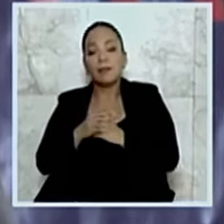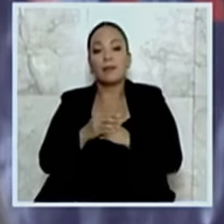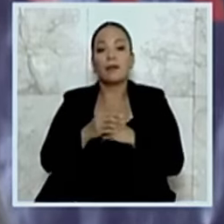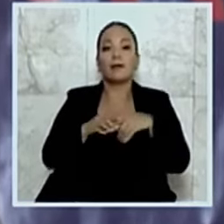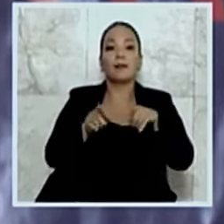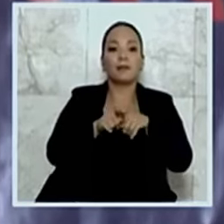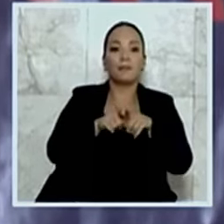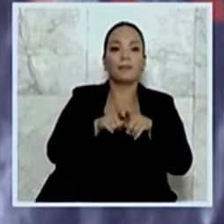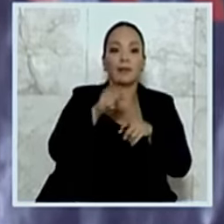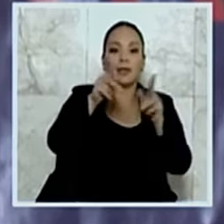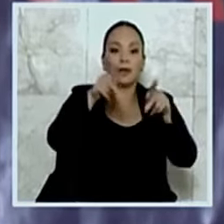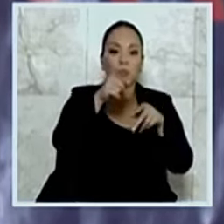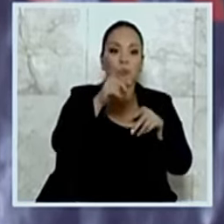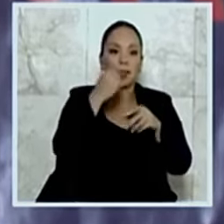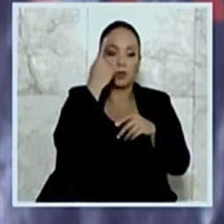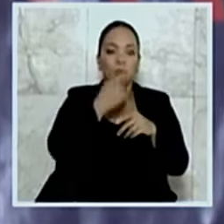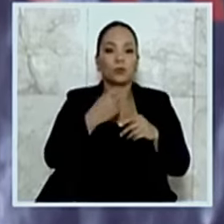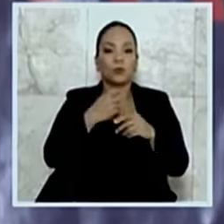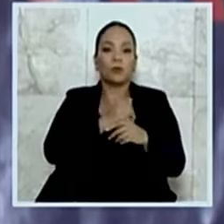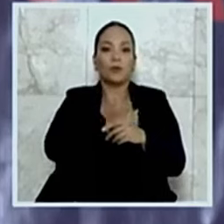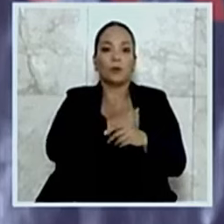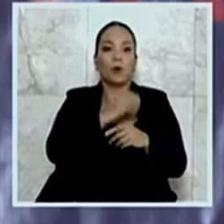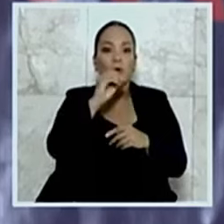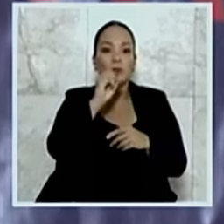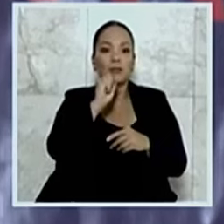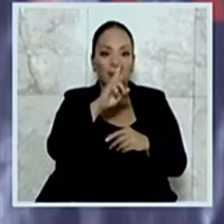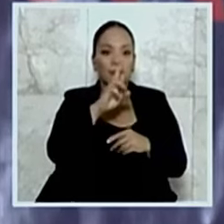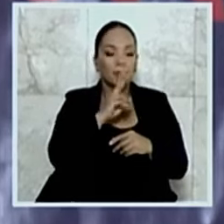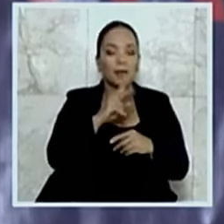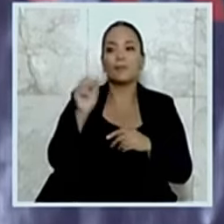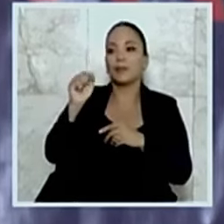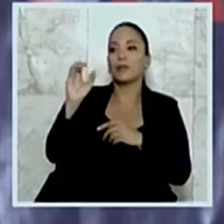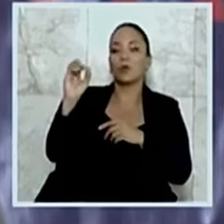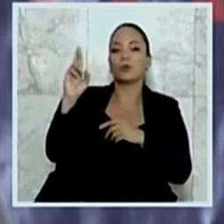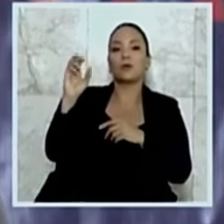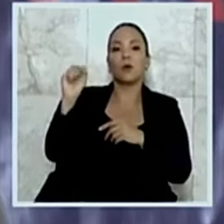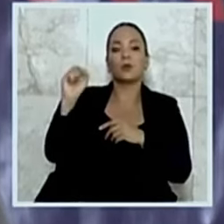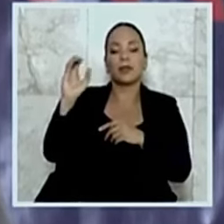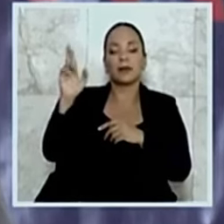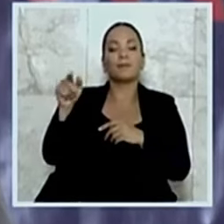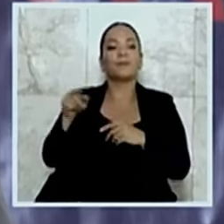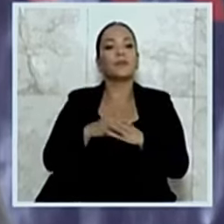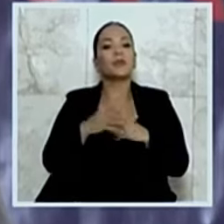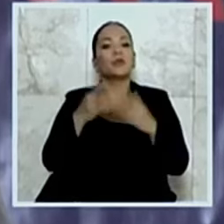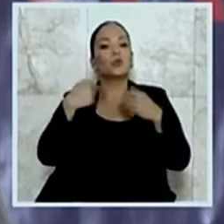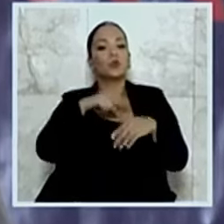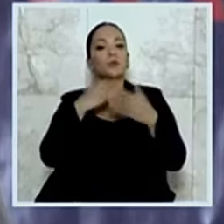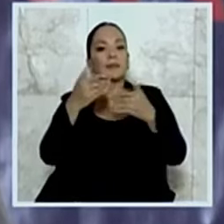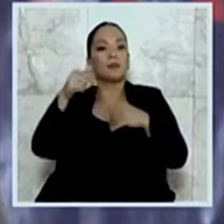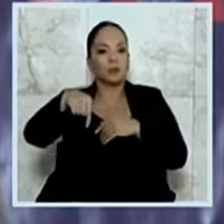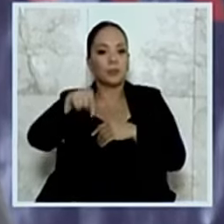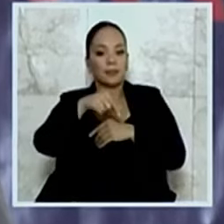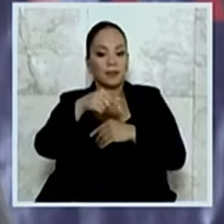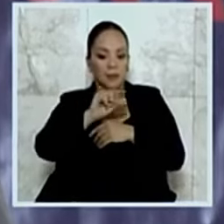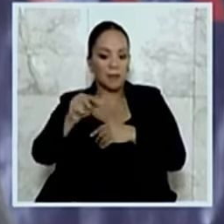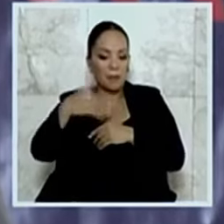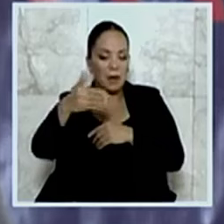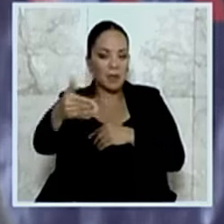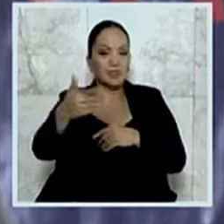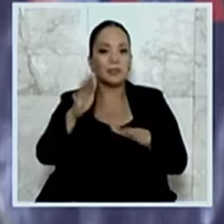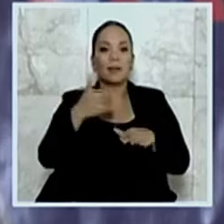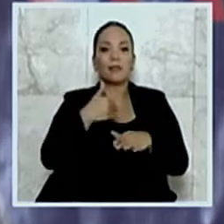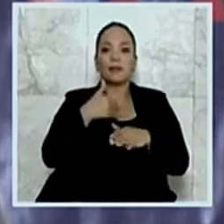otra partida ya con un financiamiento, pero en efecto vamos avanzando bastante bien. Yo espero ya, presidente, y al